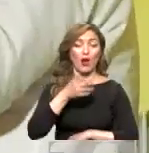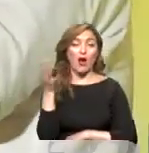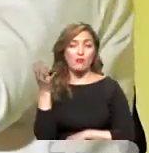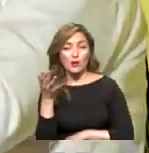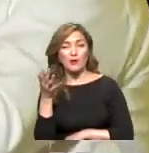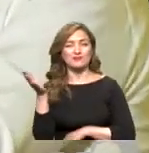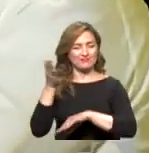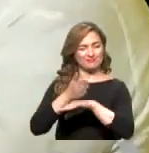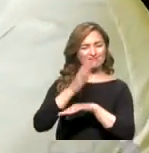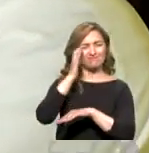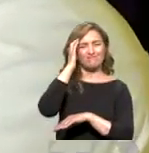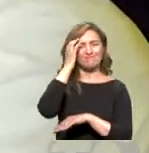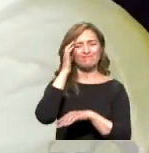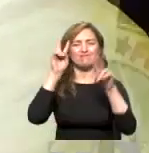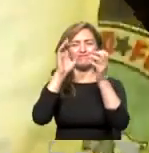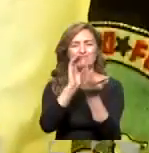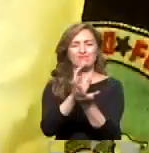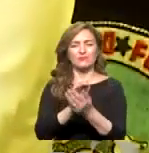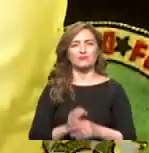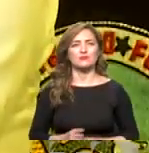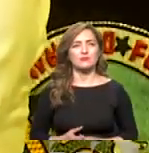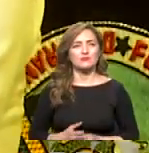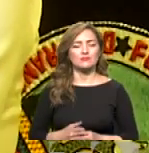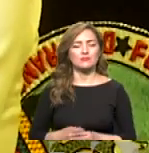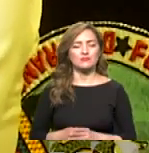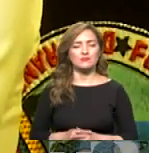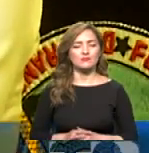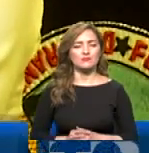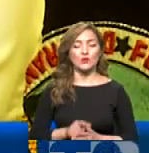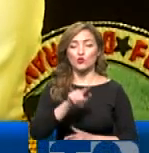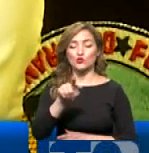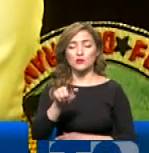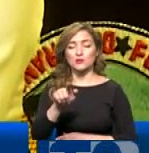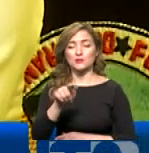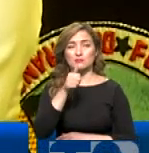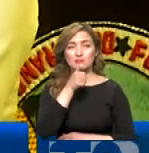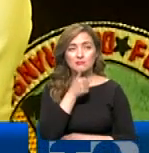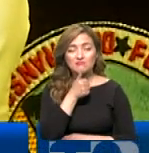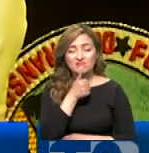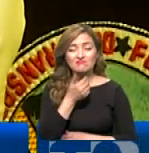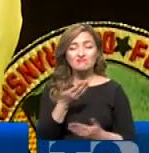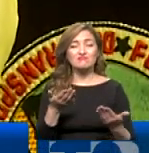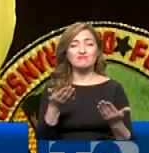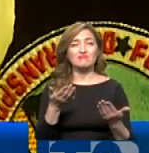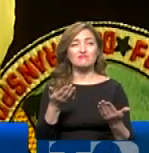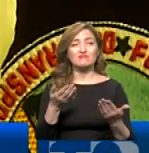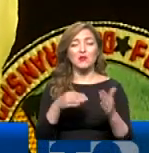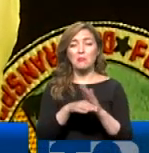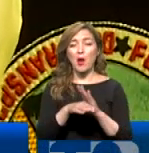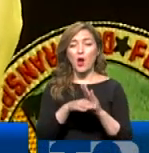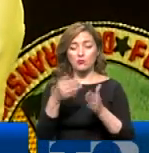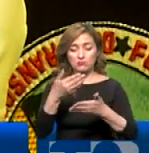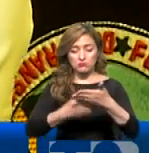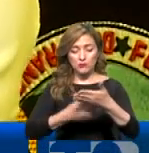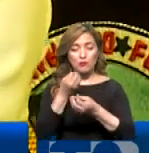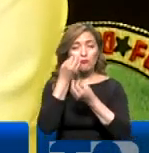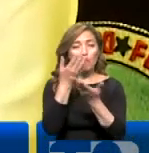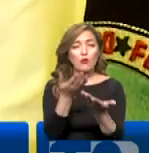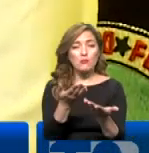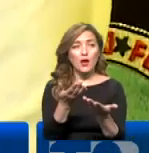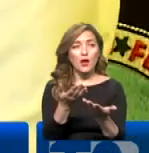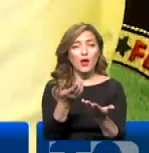preocupa lo que está pasando con el seguro social. ¿Ustedes tolerarían que ese banco no le dé estado de cuenta? ¿Que no les